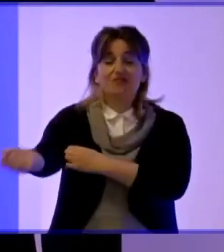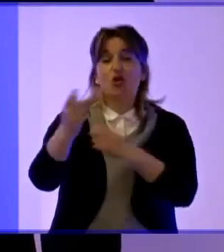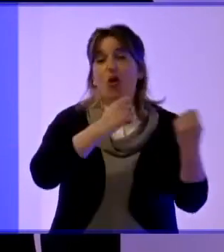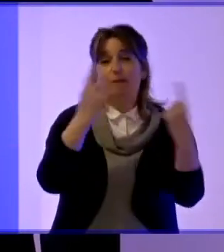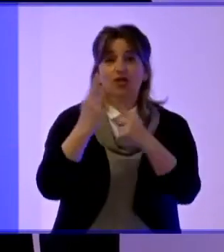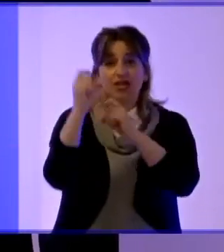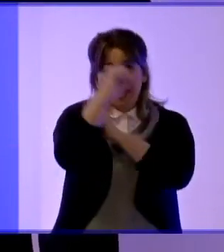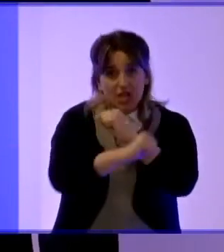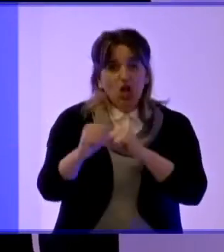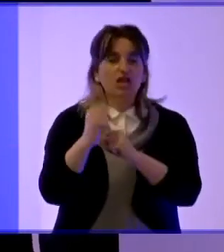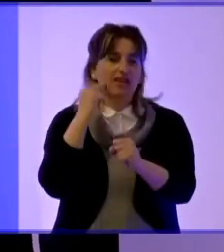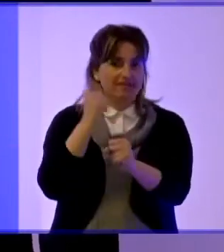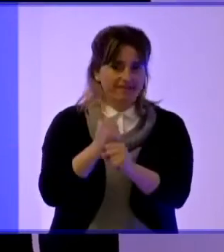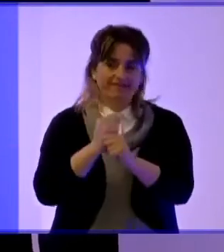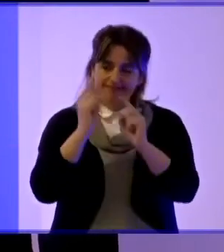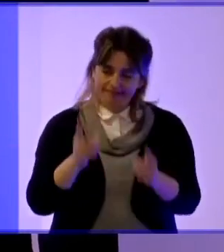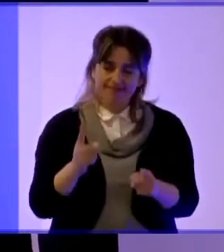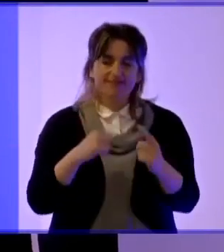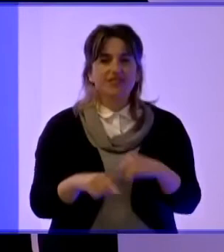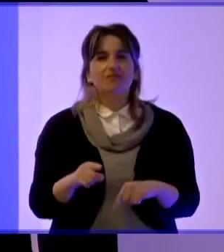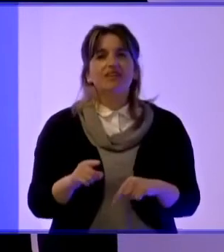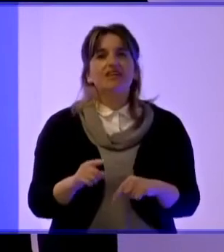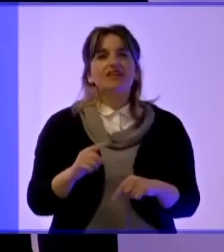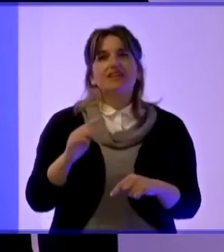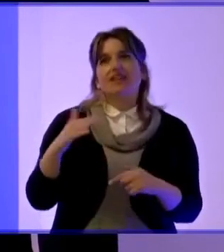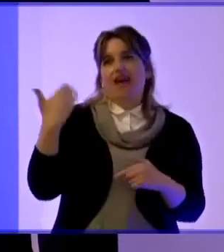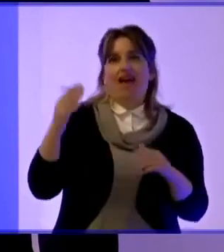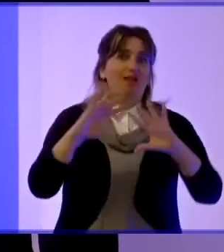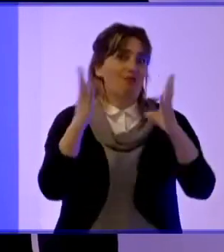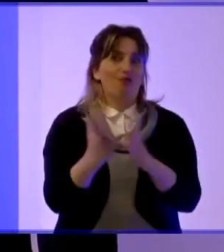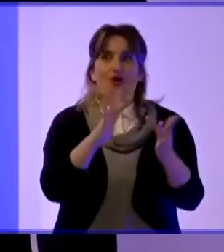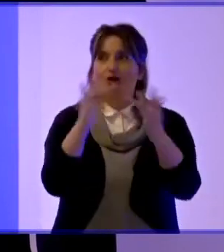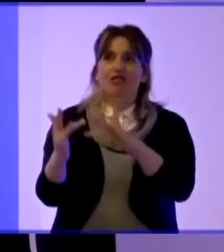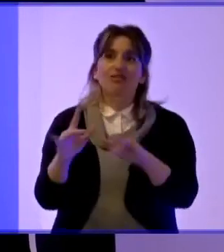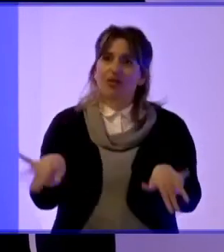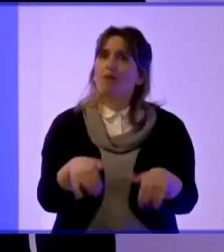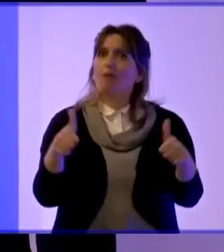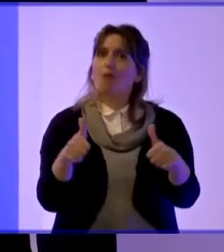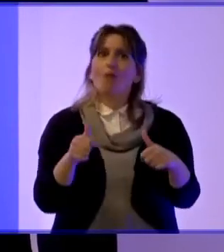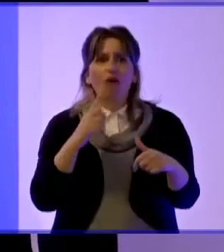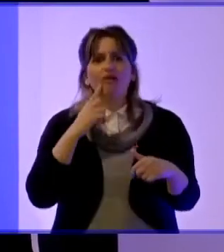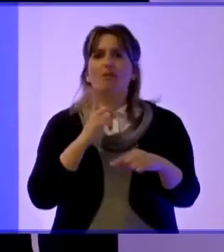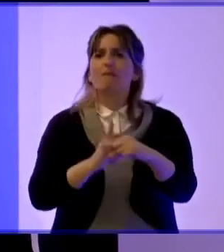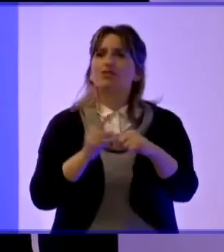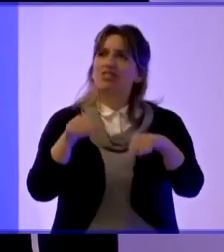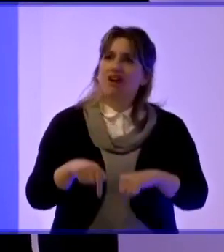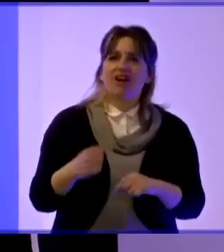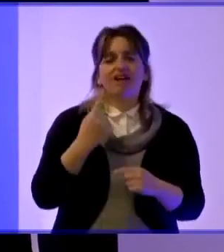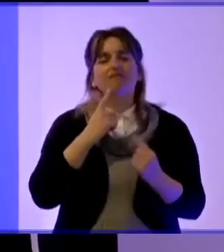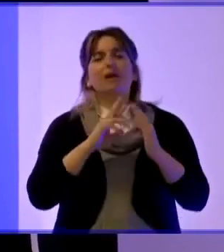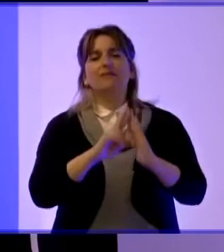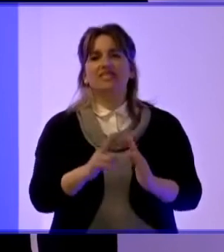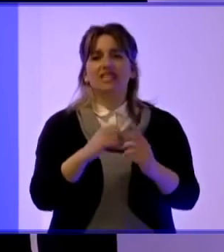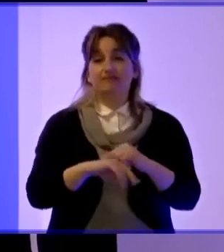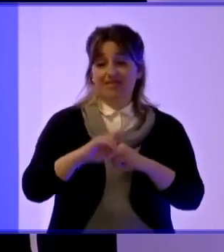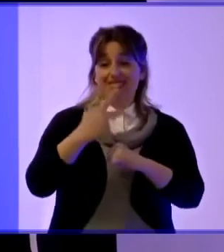haciendo trabajos parecidos a los de Dilocal hacia afuera, y es la verdad que es muy bueno estar acá representándolos. Lo